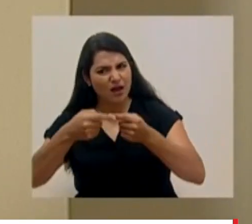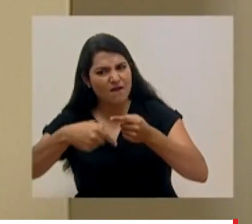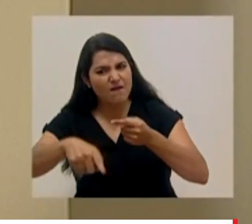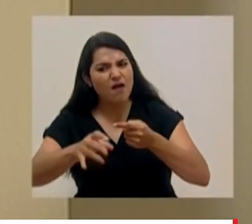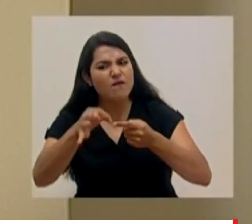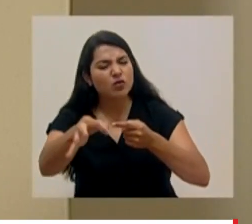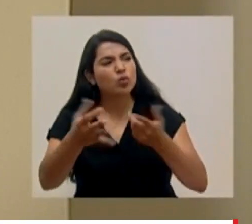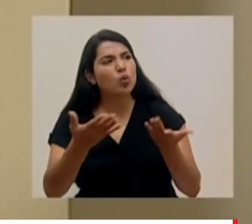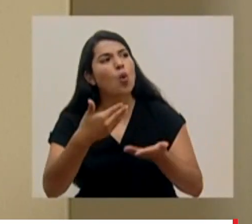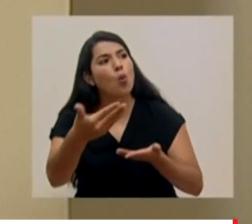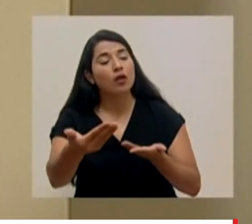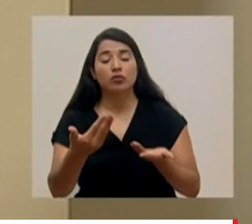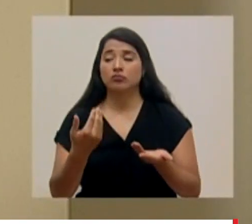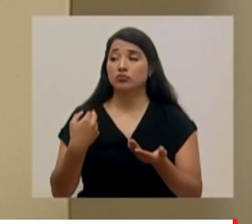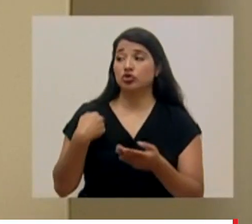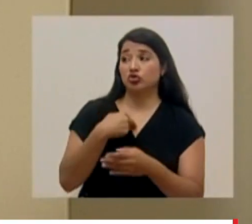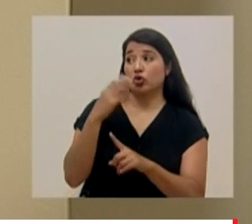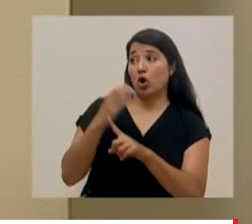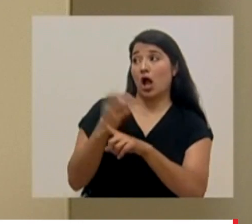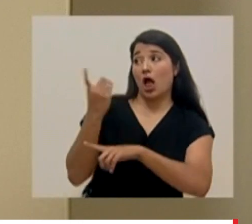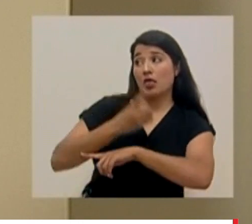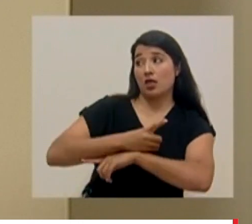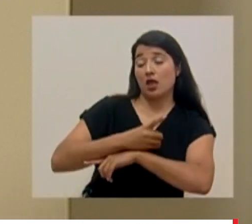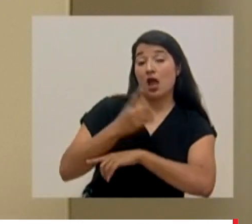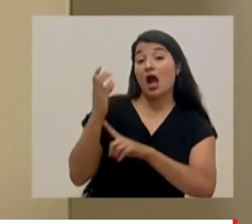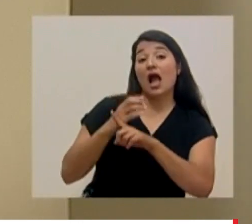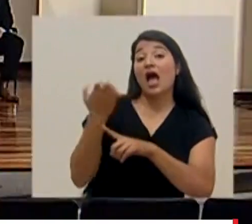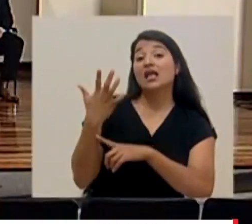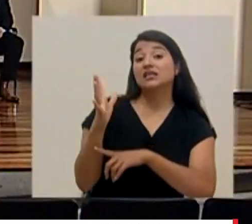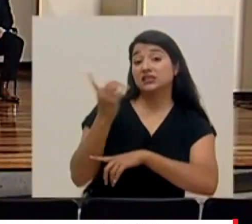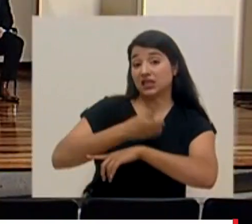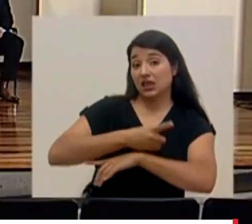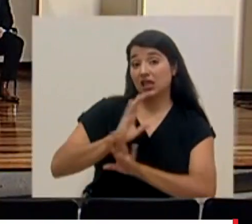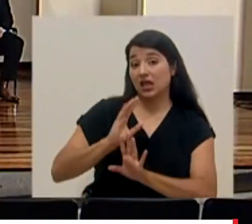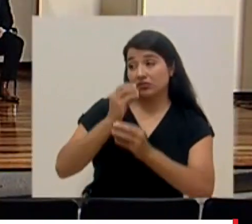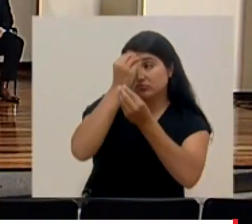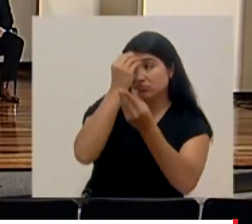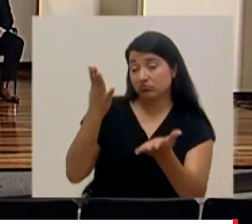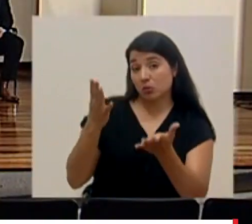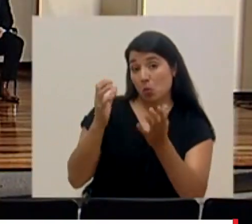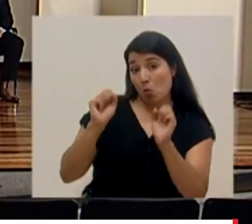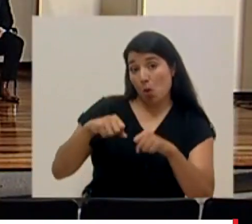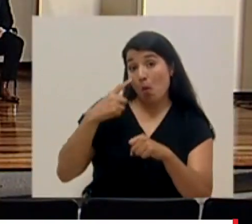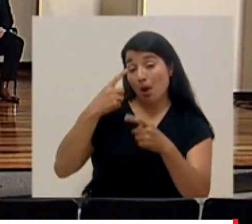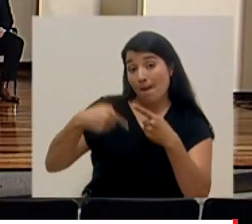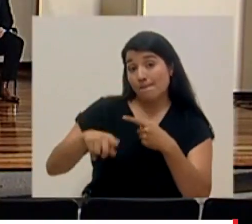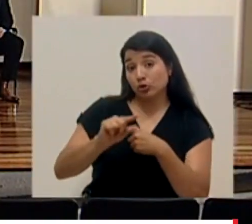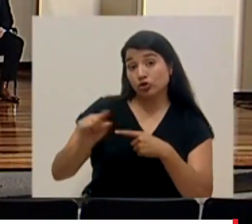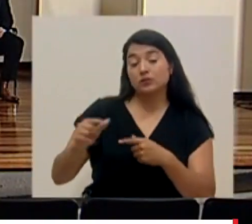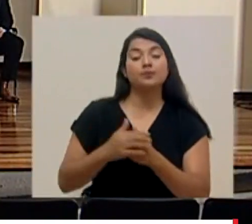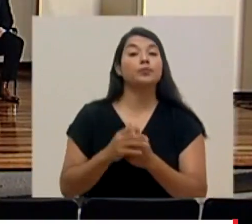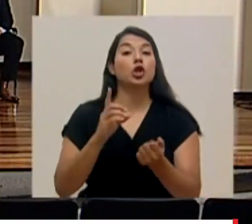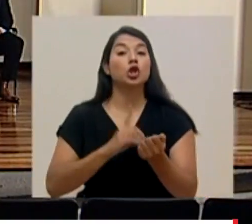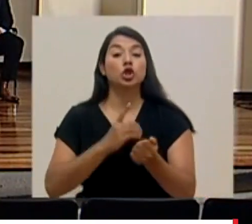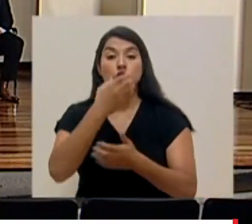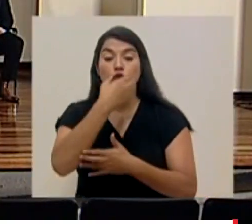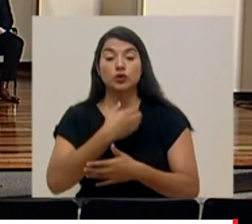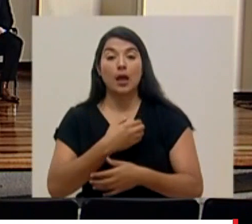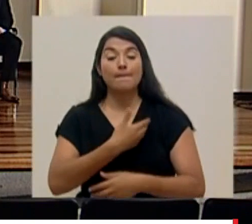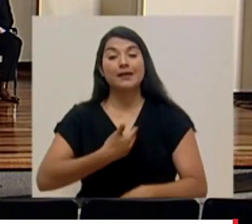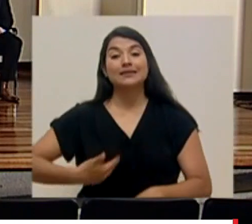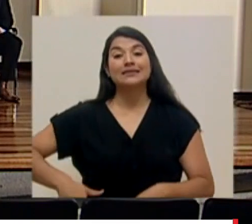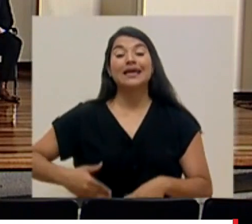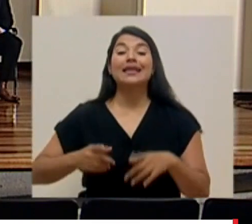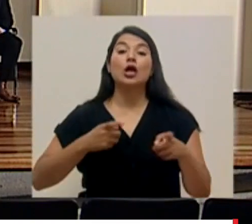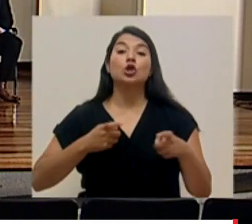días aproximadamente, así que podemos ya hacer una revisión la próxima semana. Sí. Don Román Macaya, presidente ejecutivo de la Caja